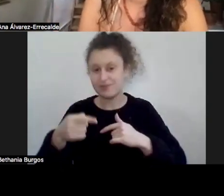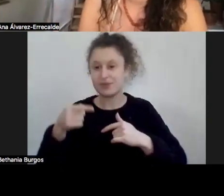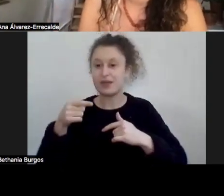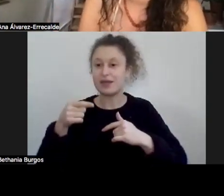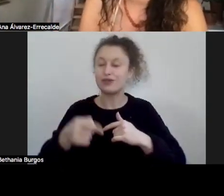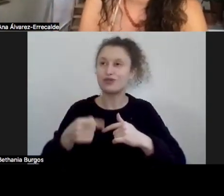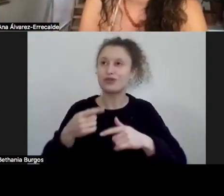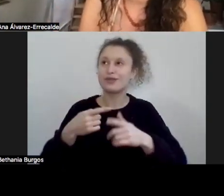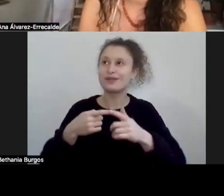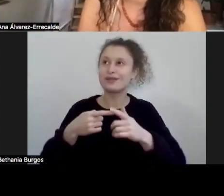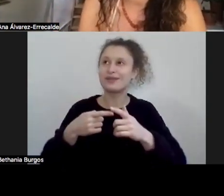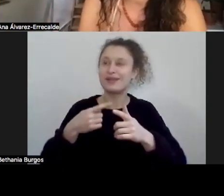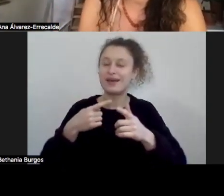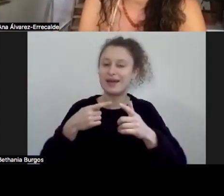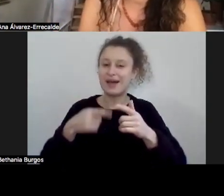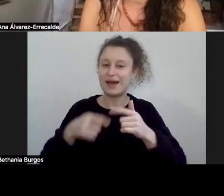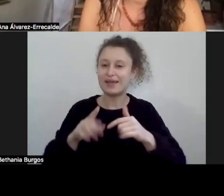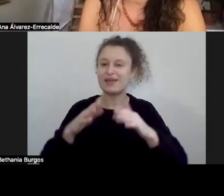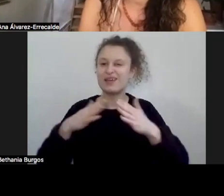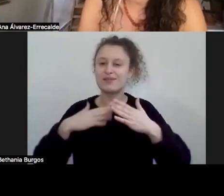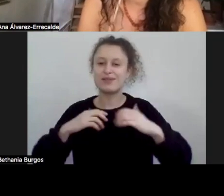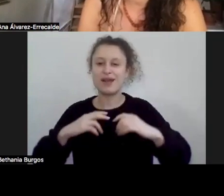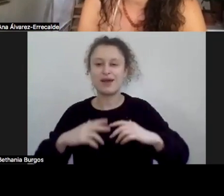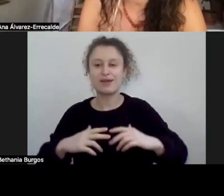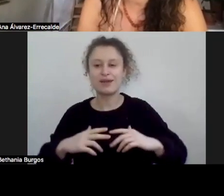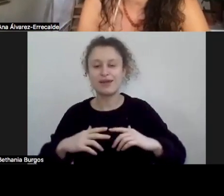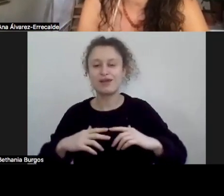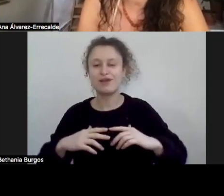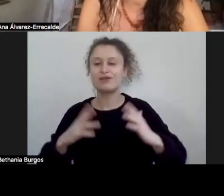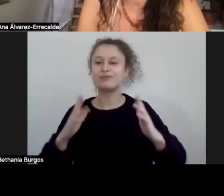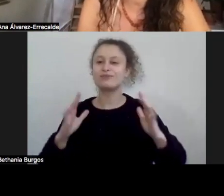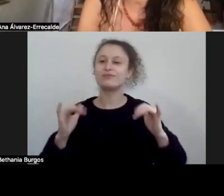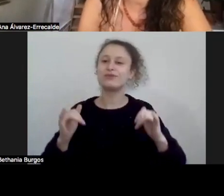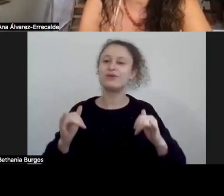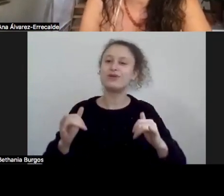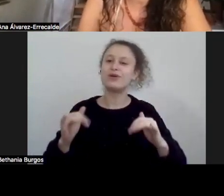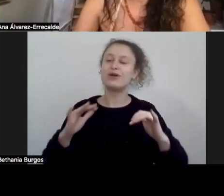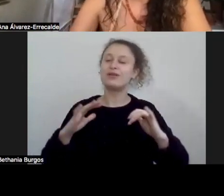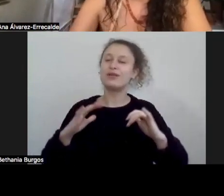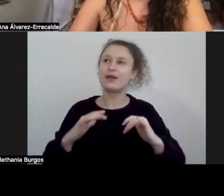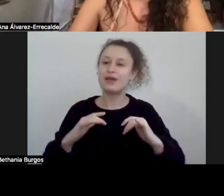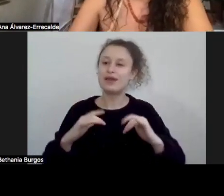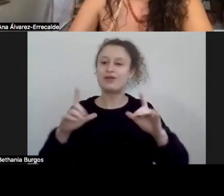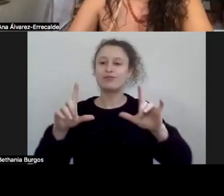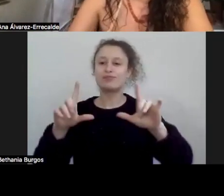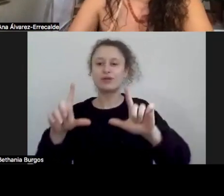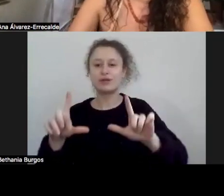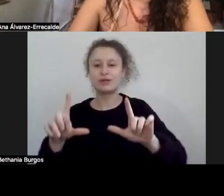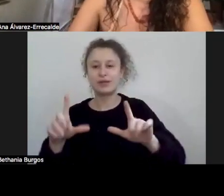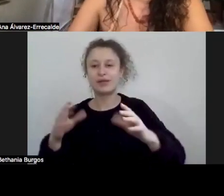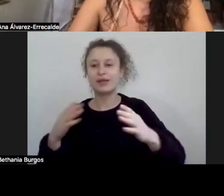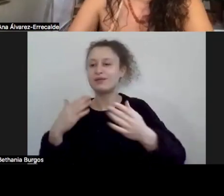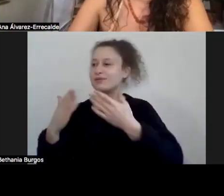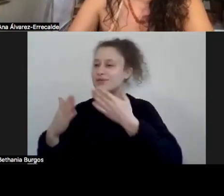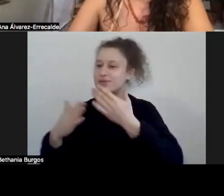poder tirarte a dormir una siesta o tomar un café y charlar con tu pareja, ¿no?